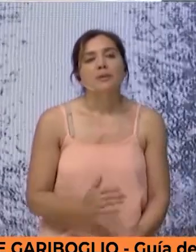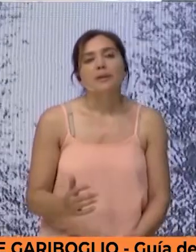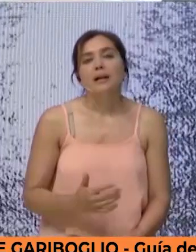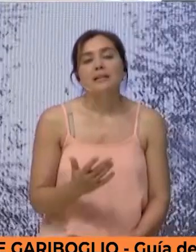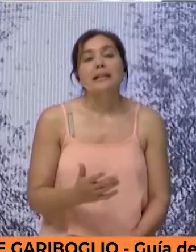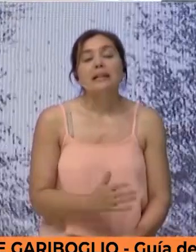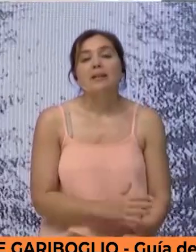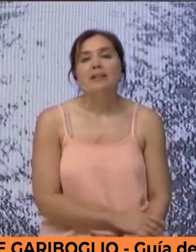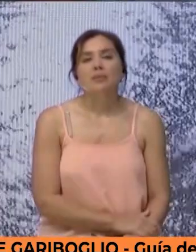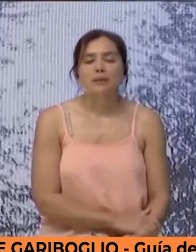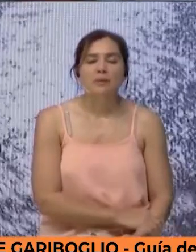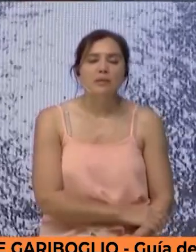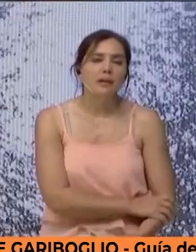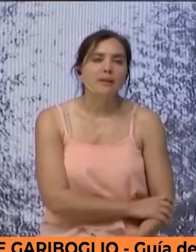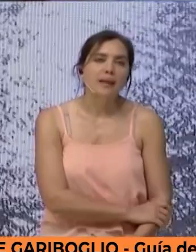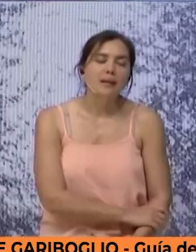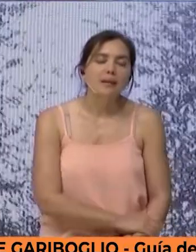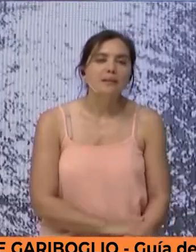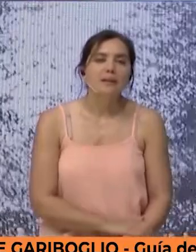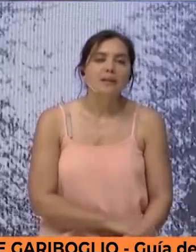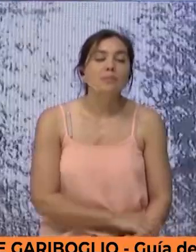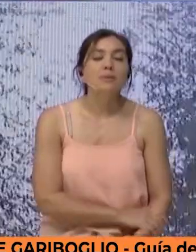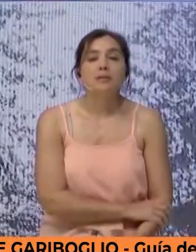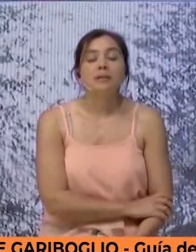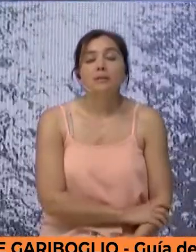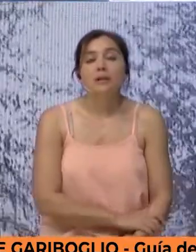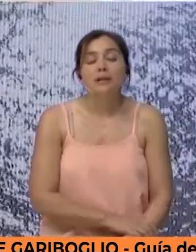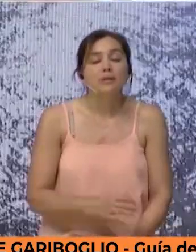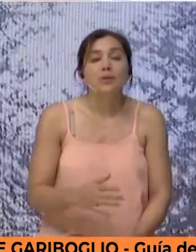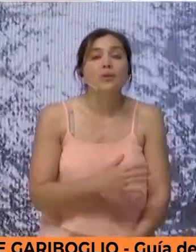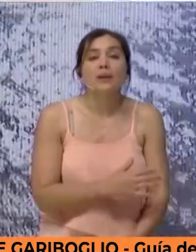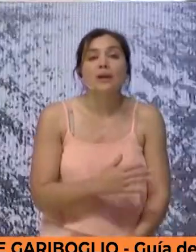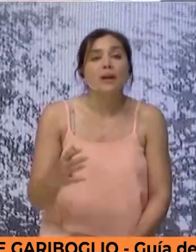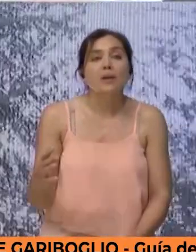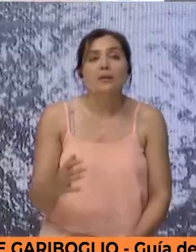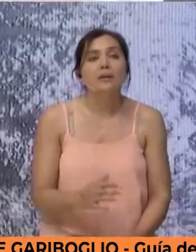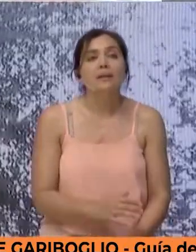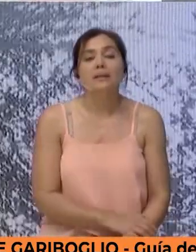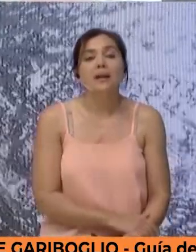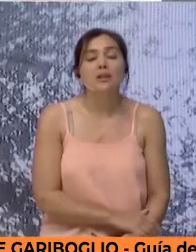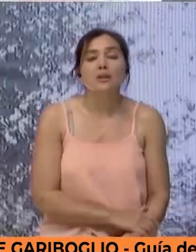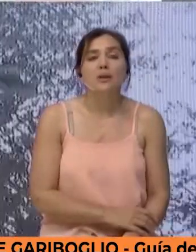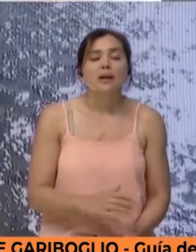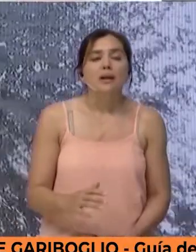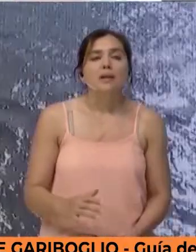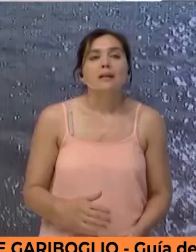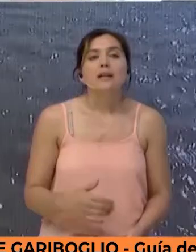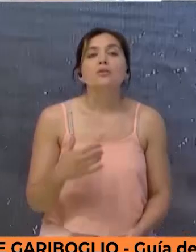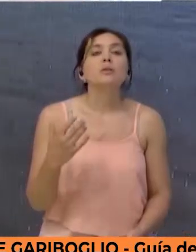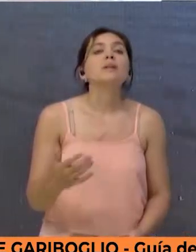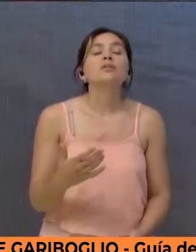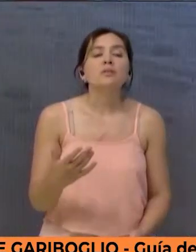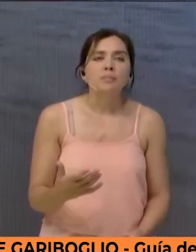por supuesto, a seguir trabajando por este espacio, que la verdad es impresionante todo lo que han logrado en este año